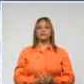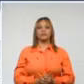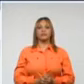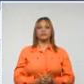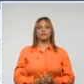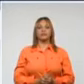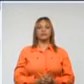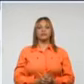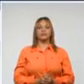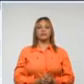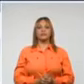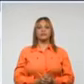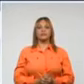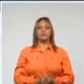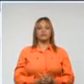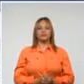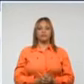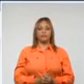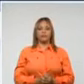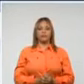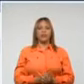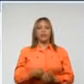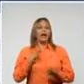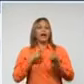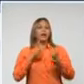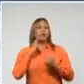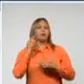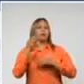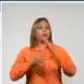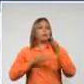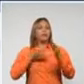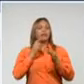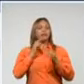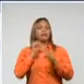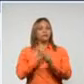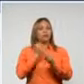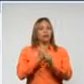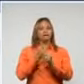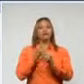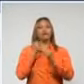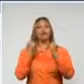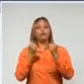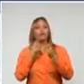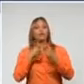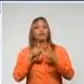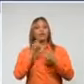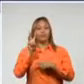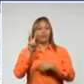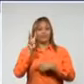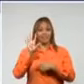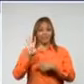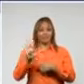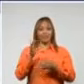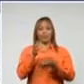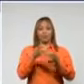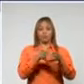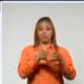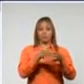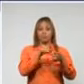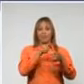precisar, que además es algo en lo cual estamos trabajando, es que de los 35 casos confirmados